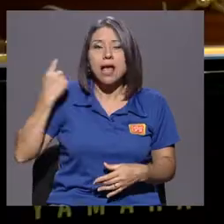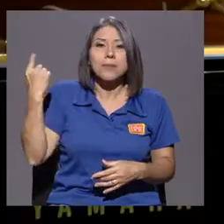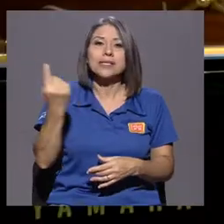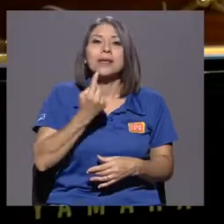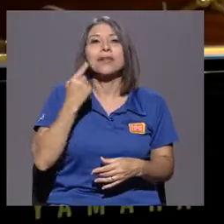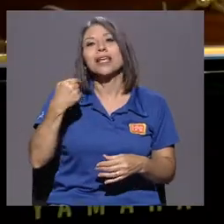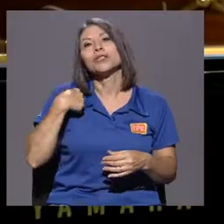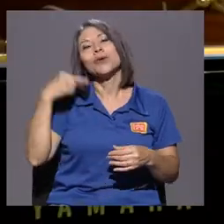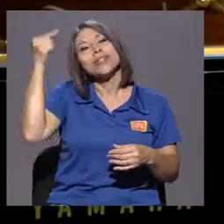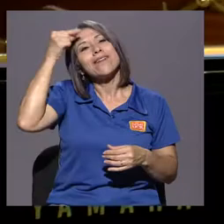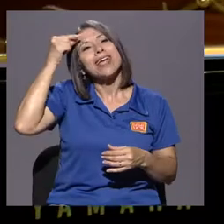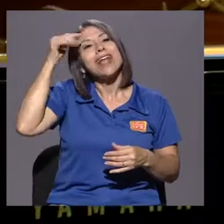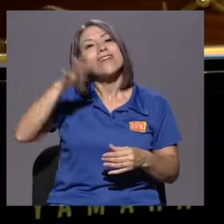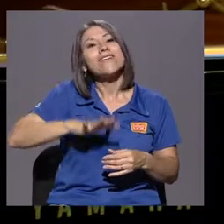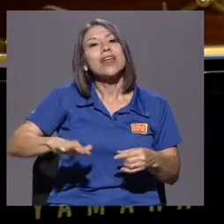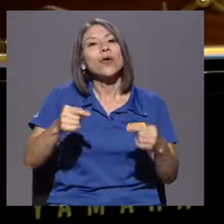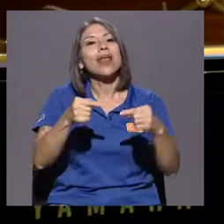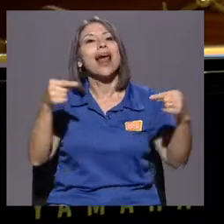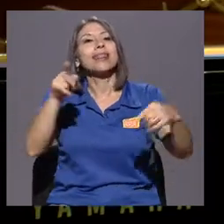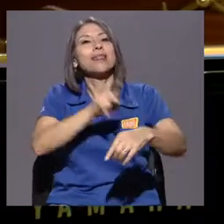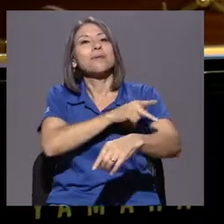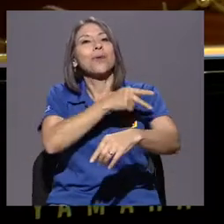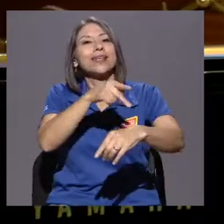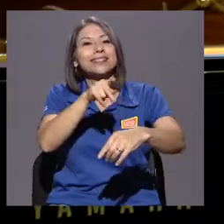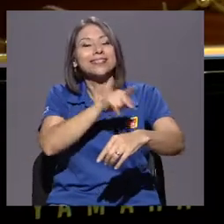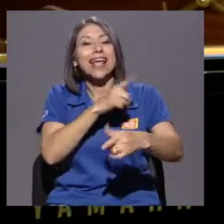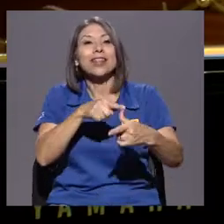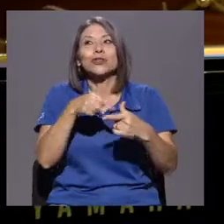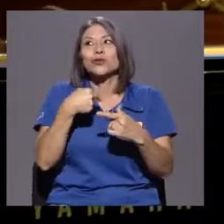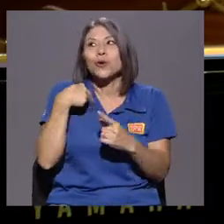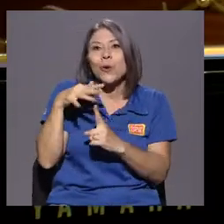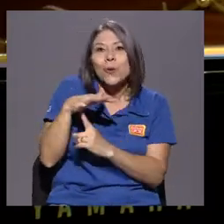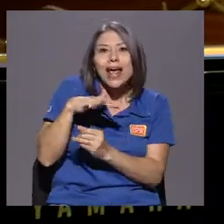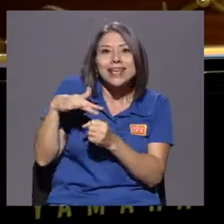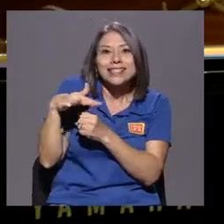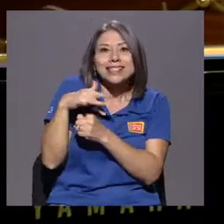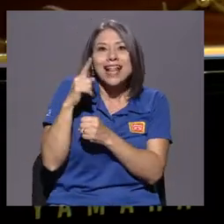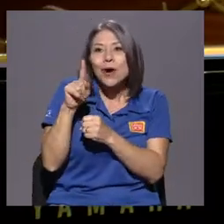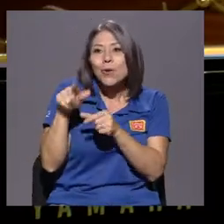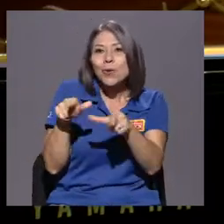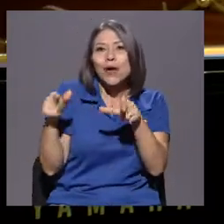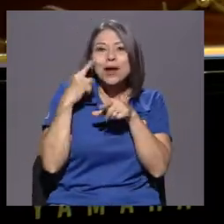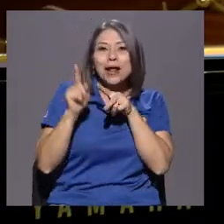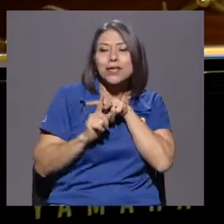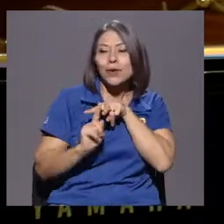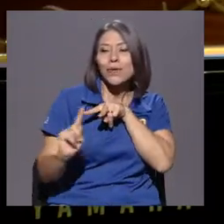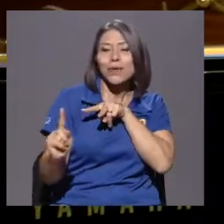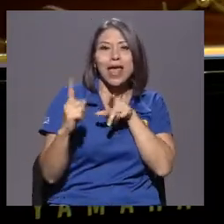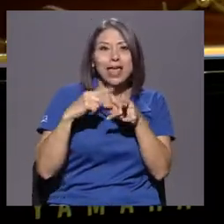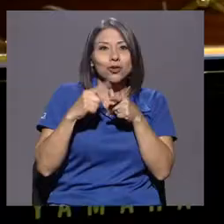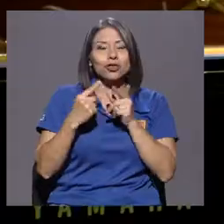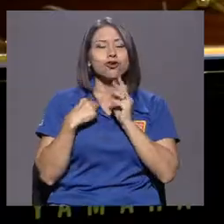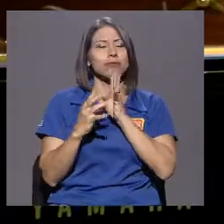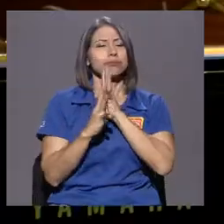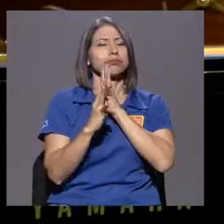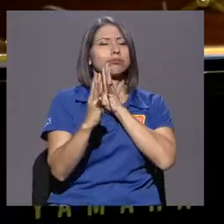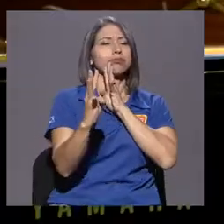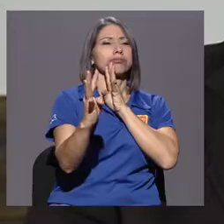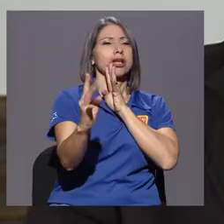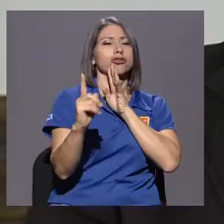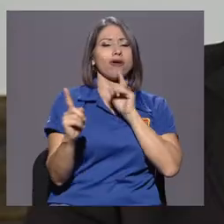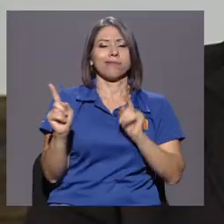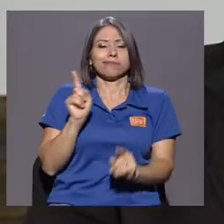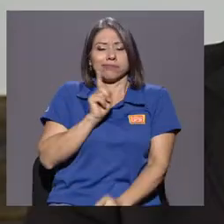tenía esa isla tenía esa escapatoria entonces me refugiaba en lo que yo me llamaba mi pequeño museo